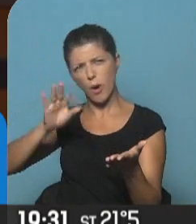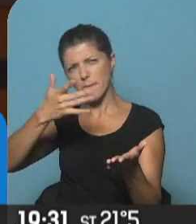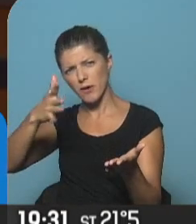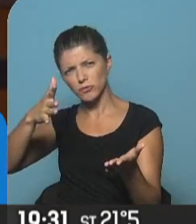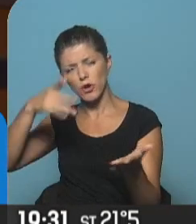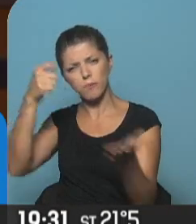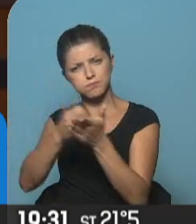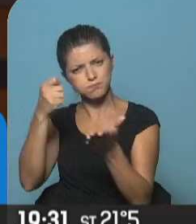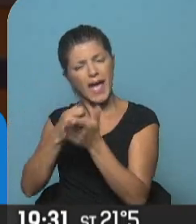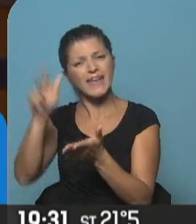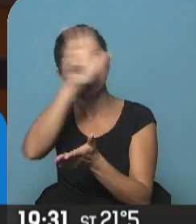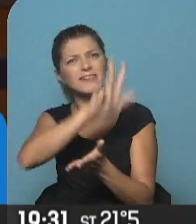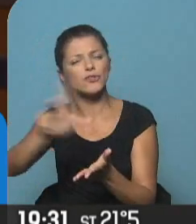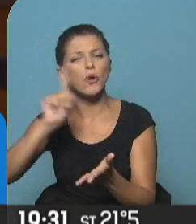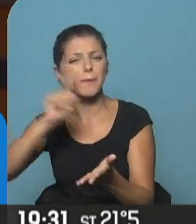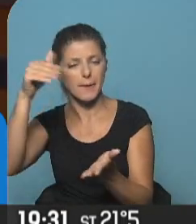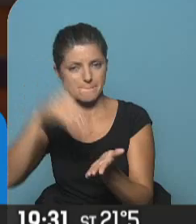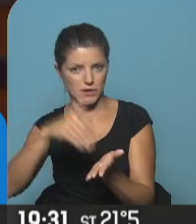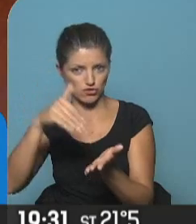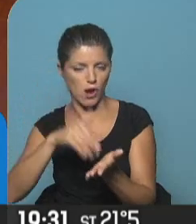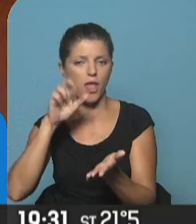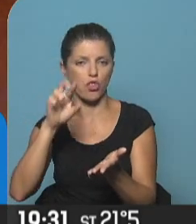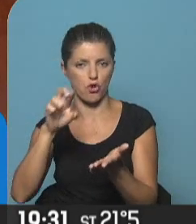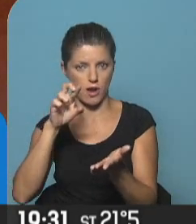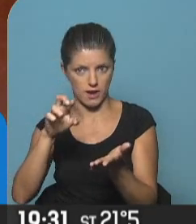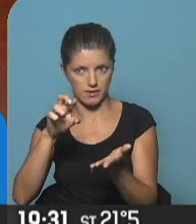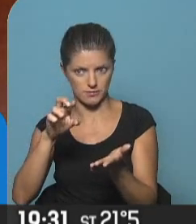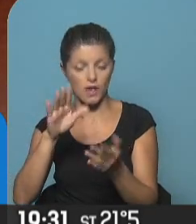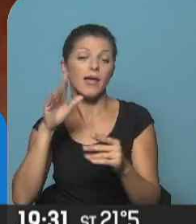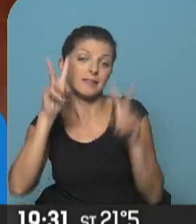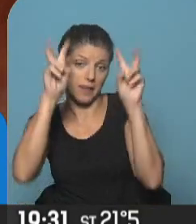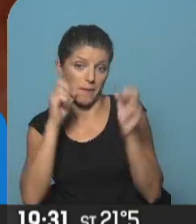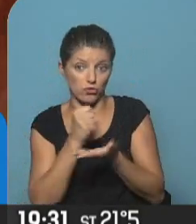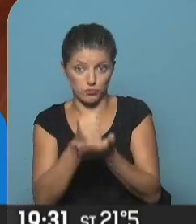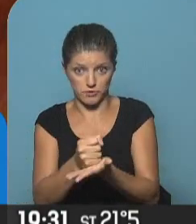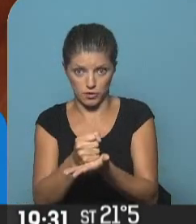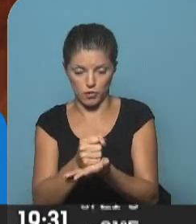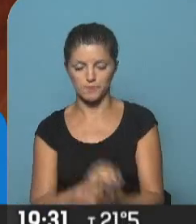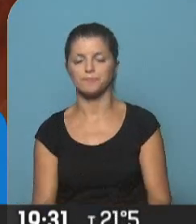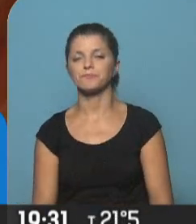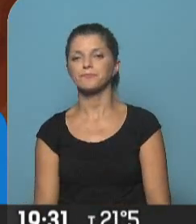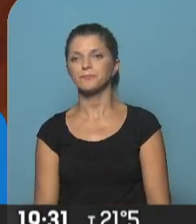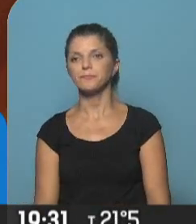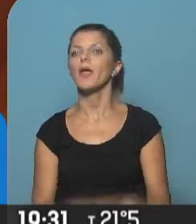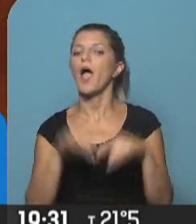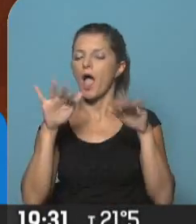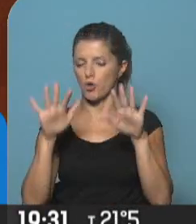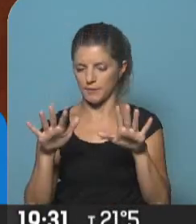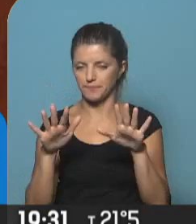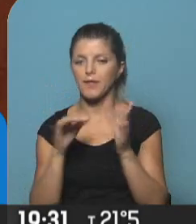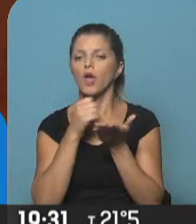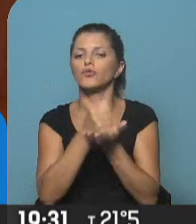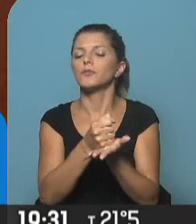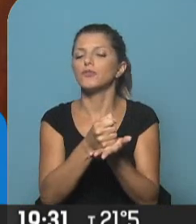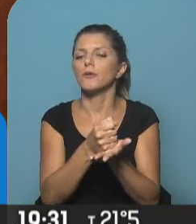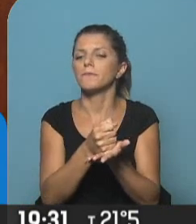aproximadamente 300.000 millones, 200.000 millones de dólares en subsidiar eso. Ahora, el costo del subsidio no es solamente lo que el Estado